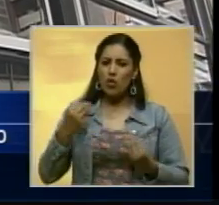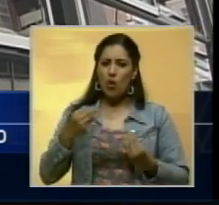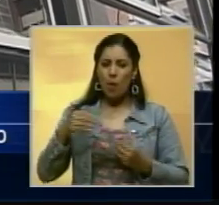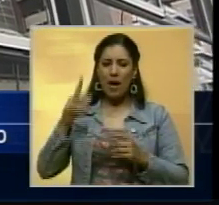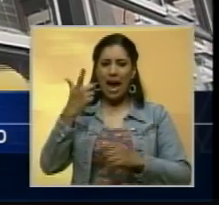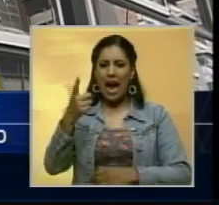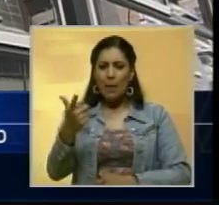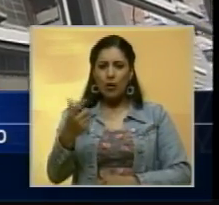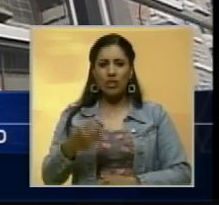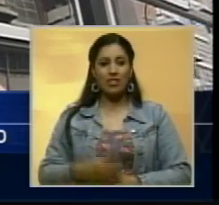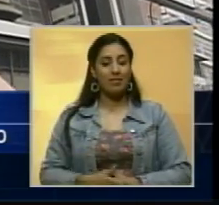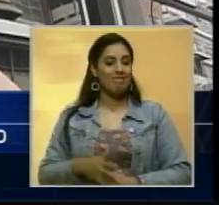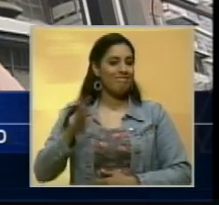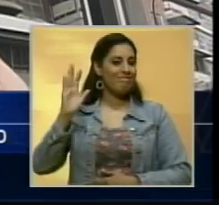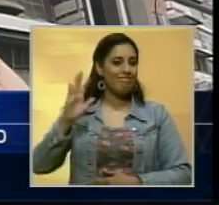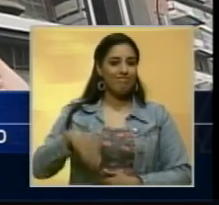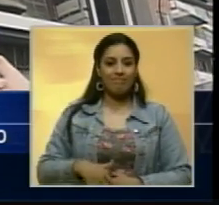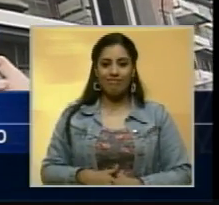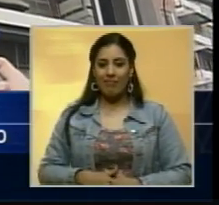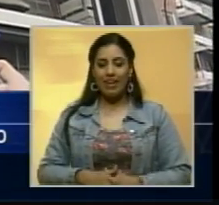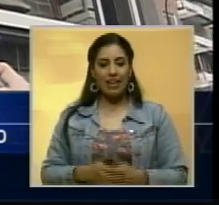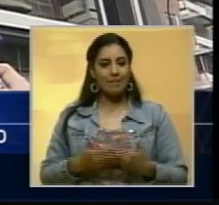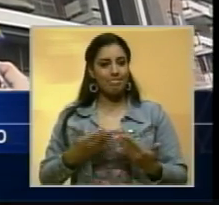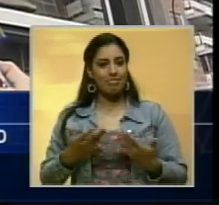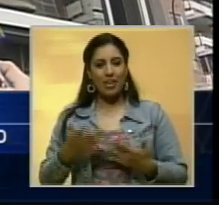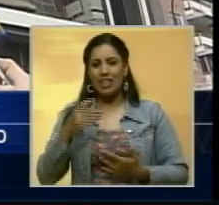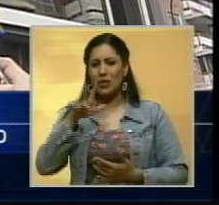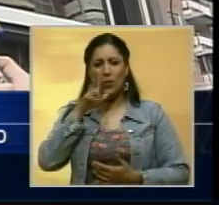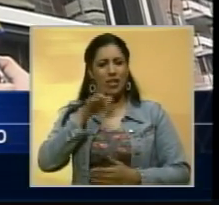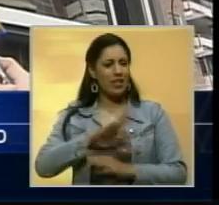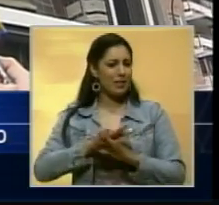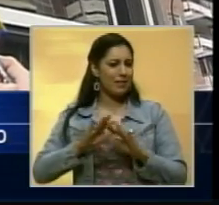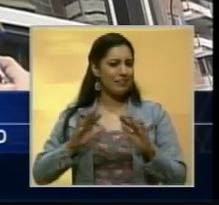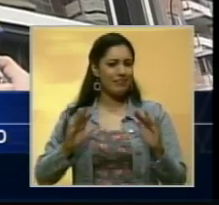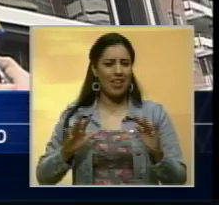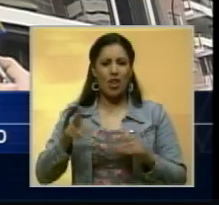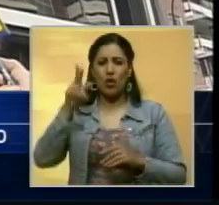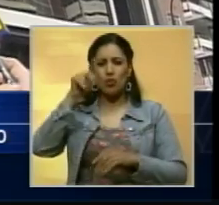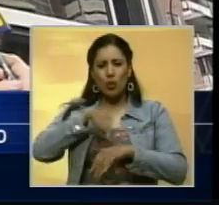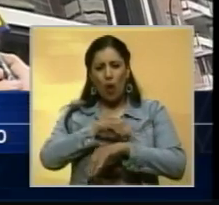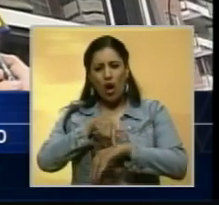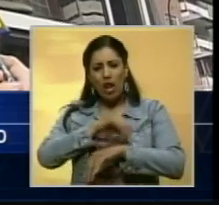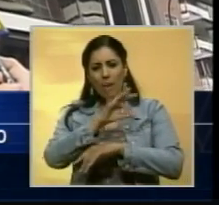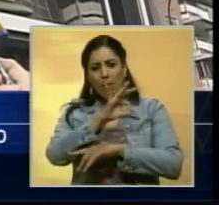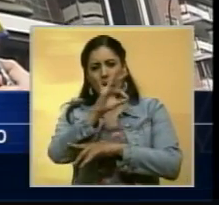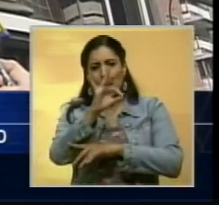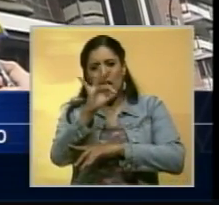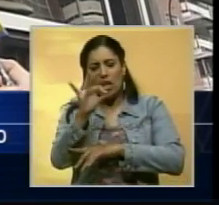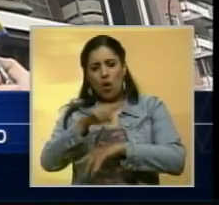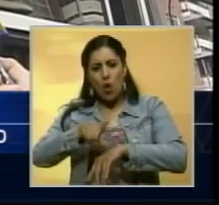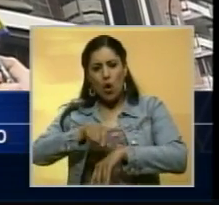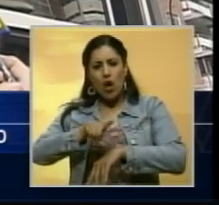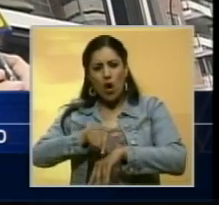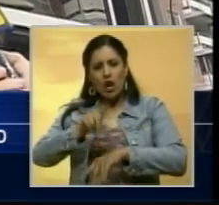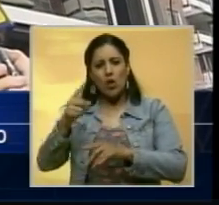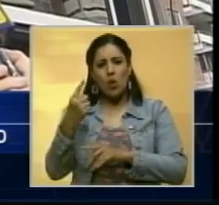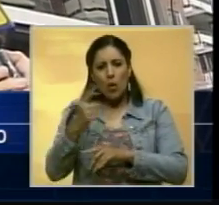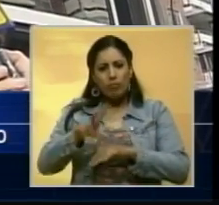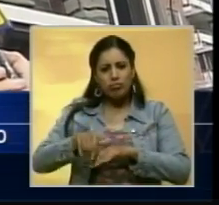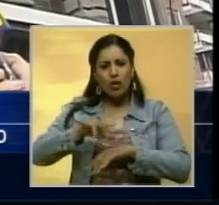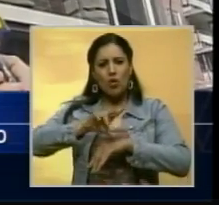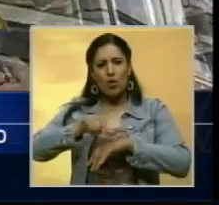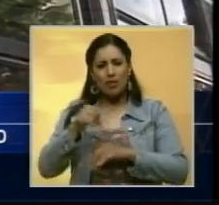de las camionetas por puesto? Oye, papá, eso es terrible. Eso es a cada hora de pana. Cada hora